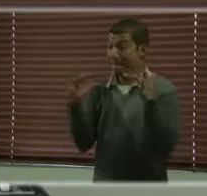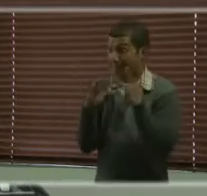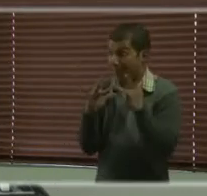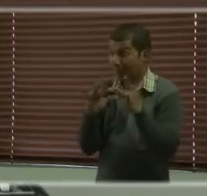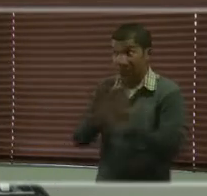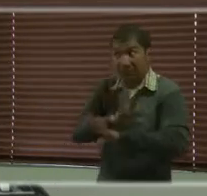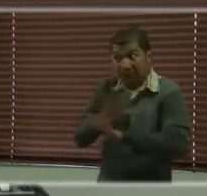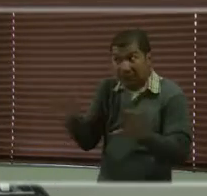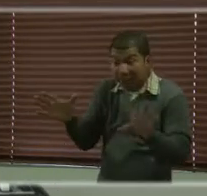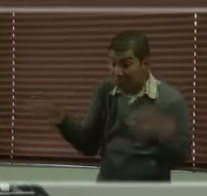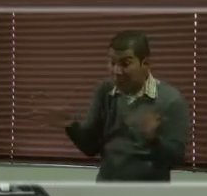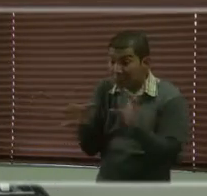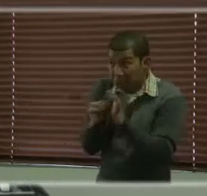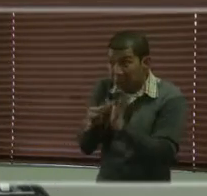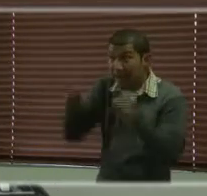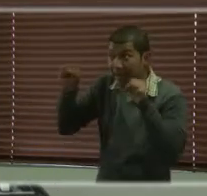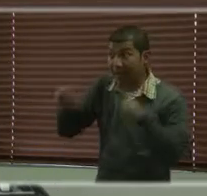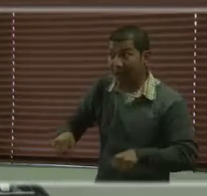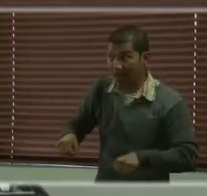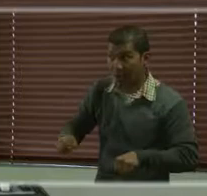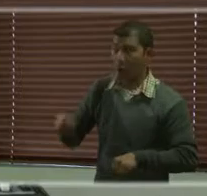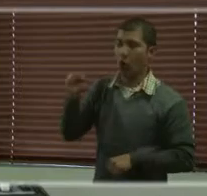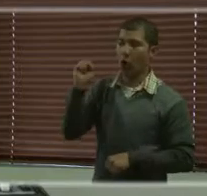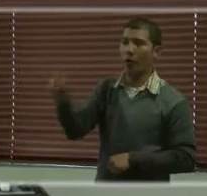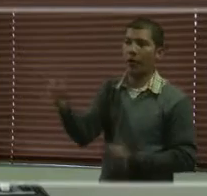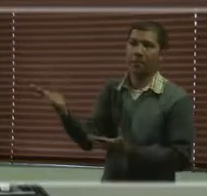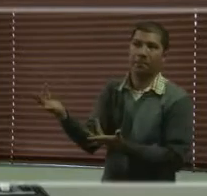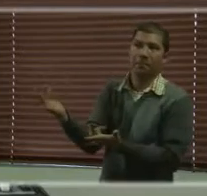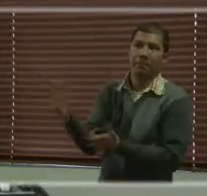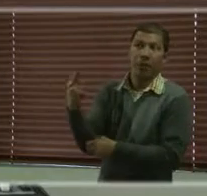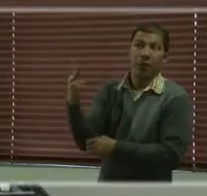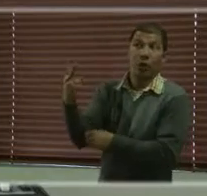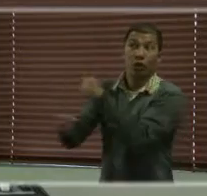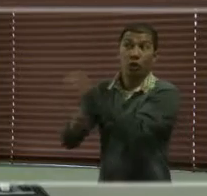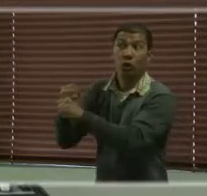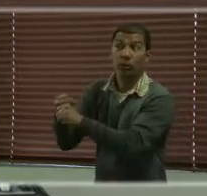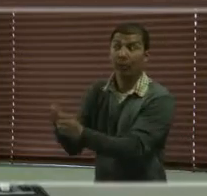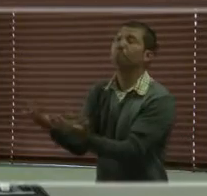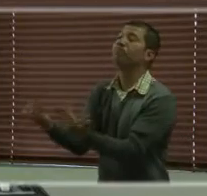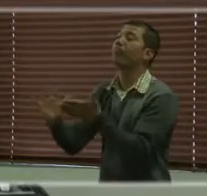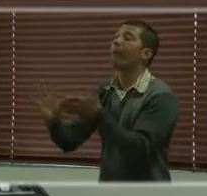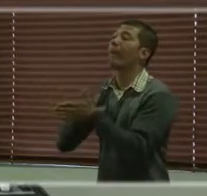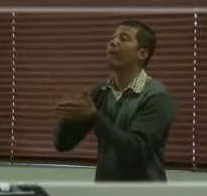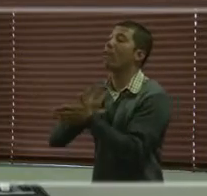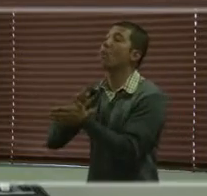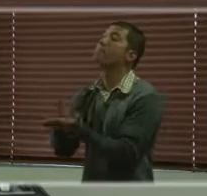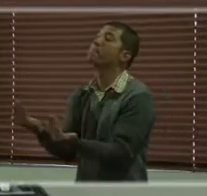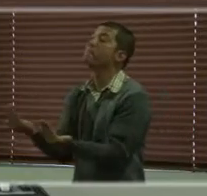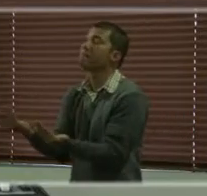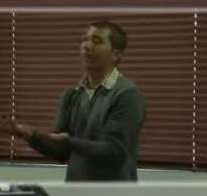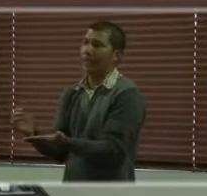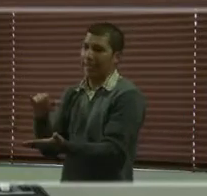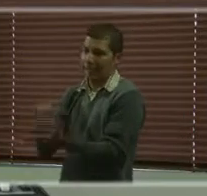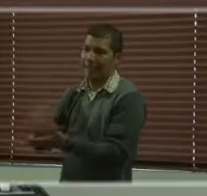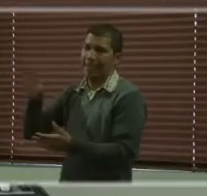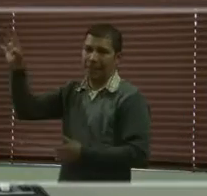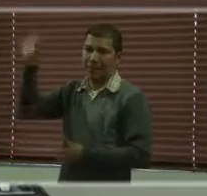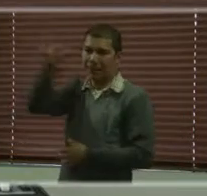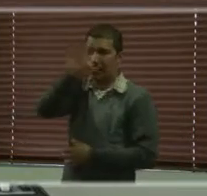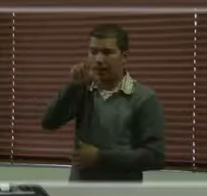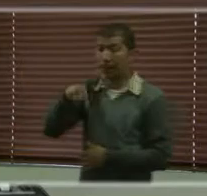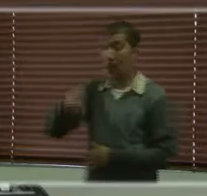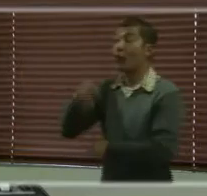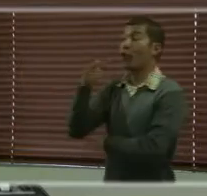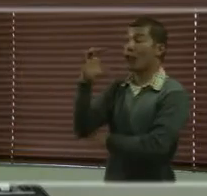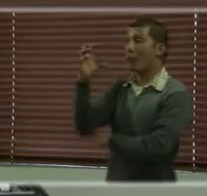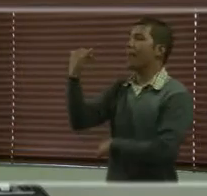Andrea Colombia ya envió su su informe inicial y el procedimiento de examen de esos